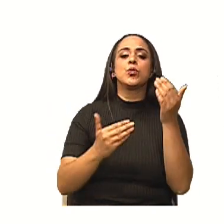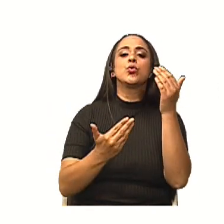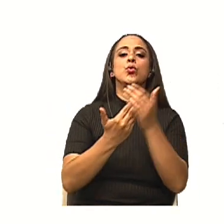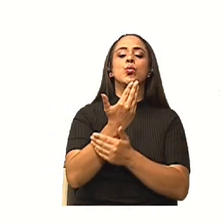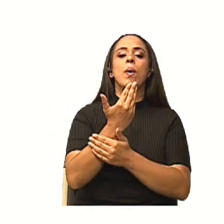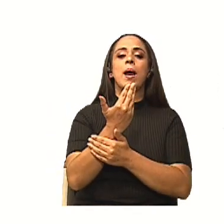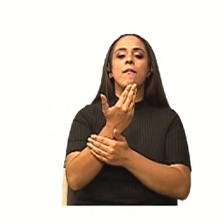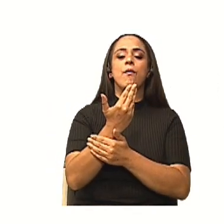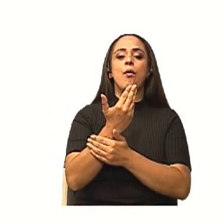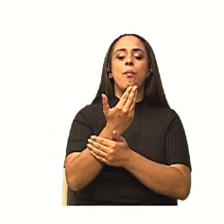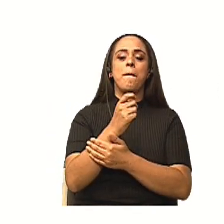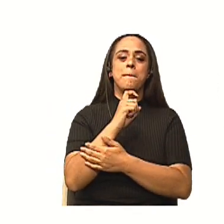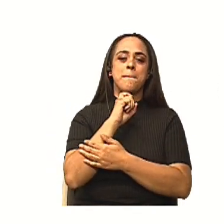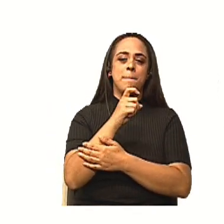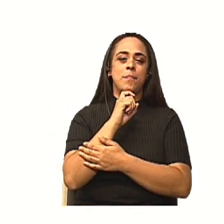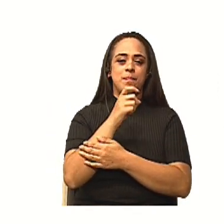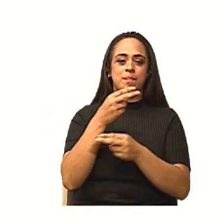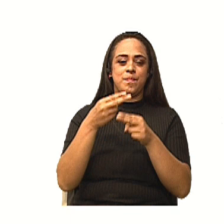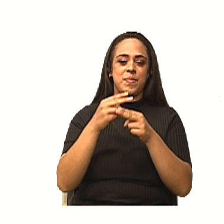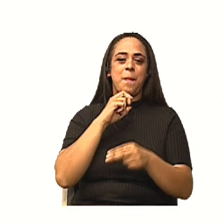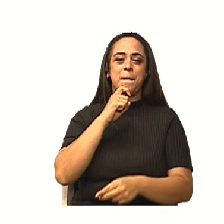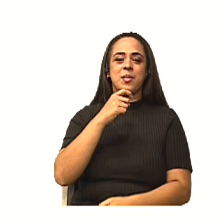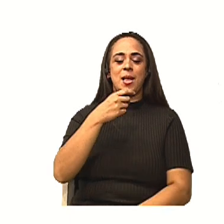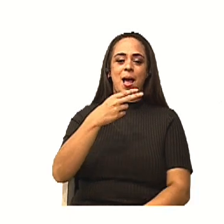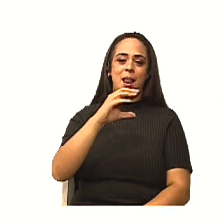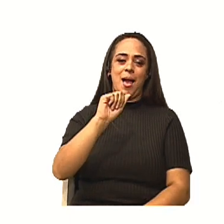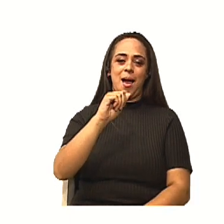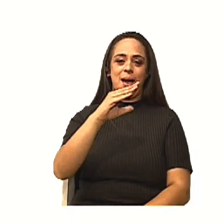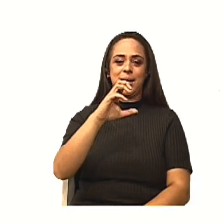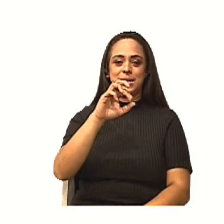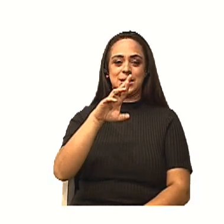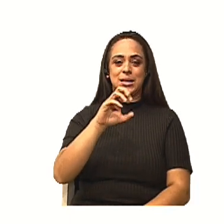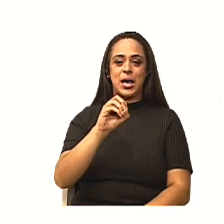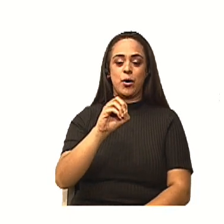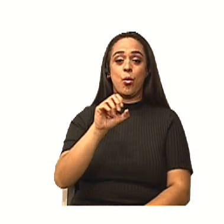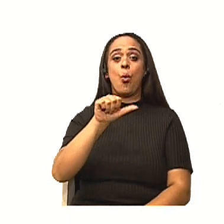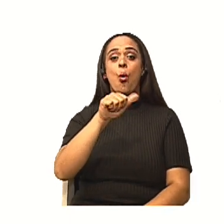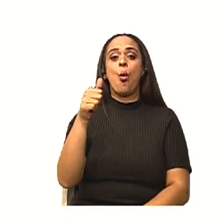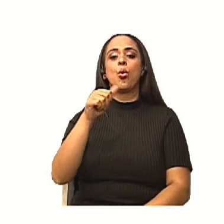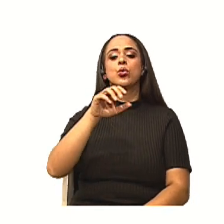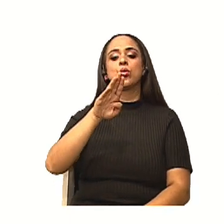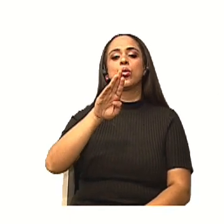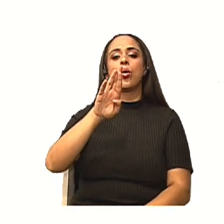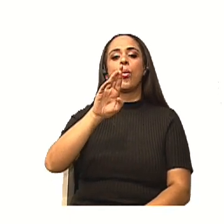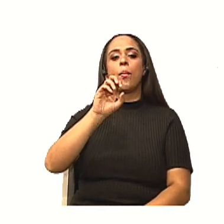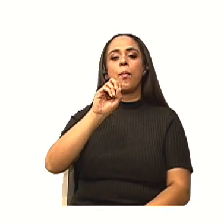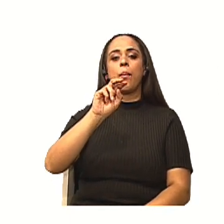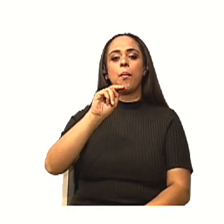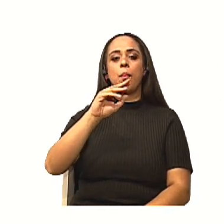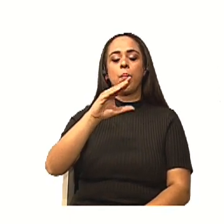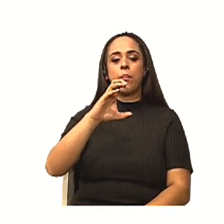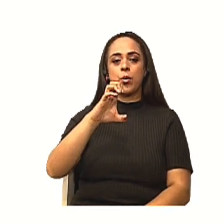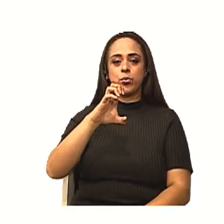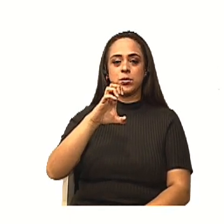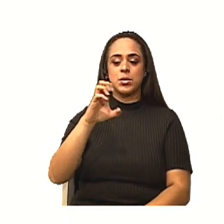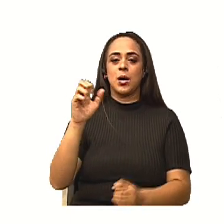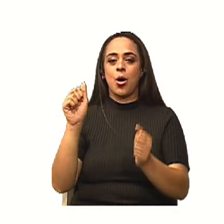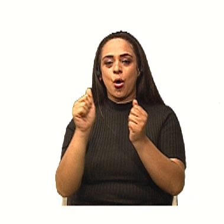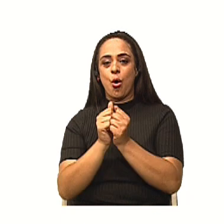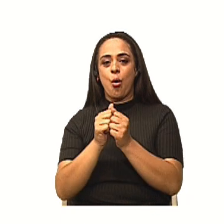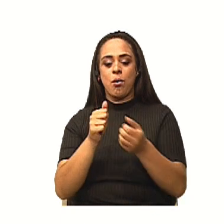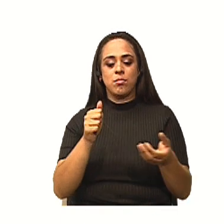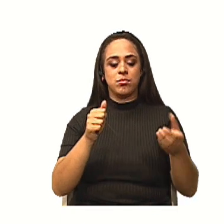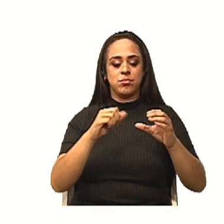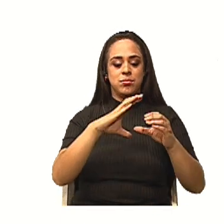acero, con características diferentes. Otro ejemplo sería el bronce, que es parecido, pero con cobre y